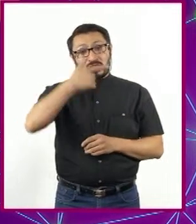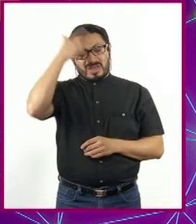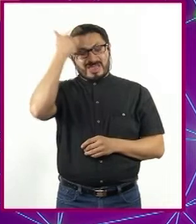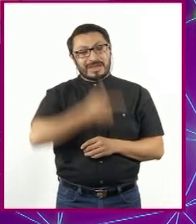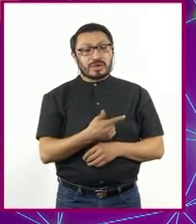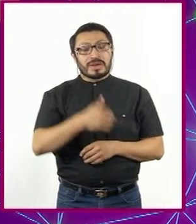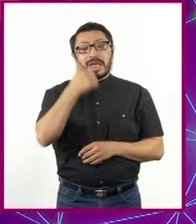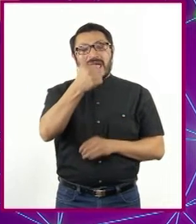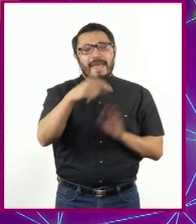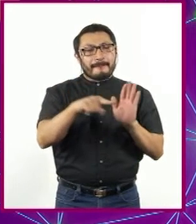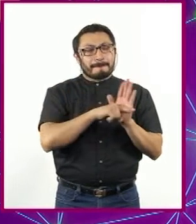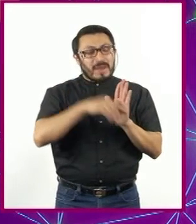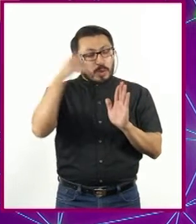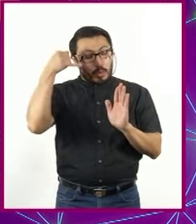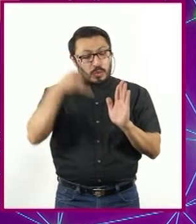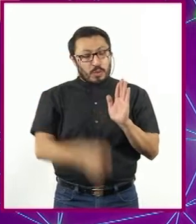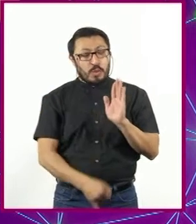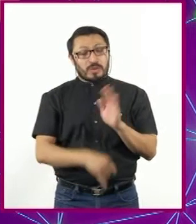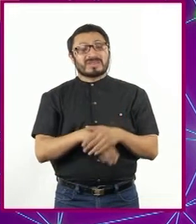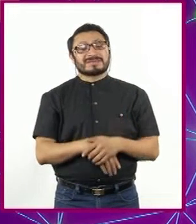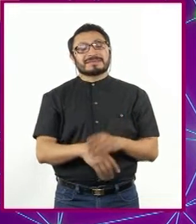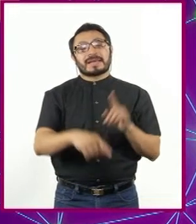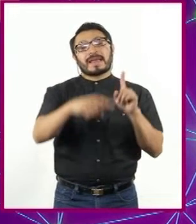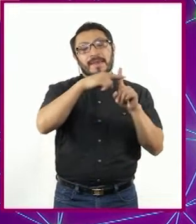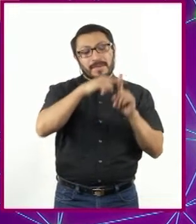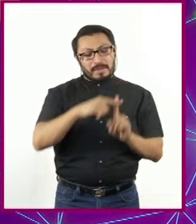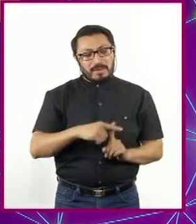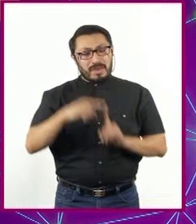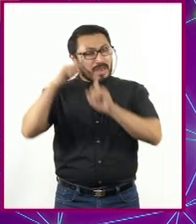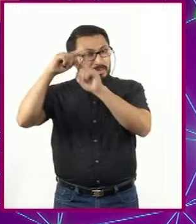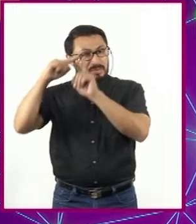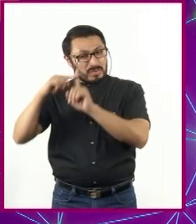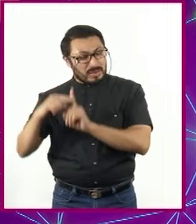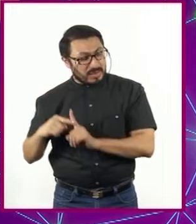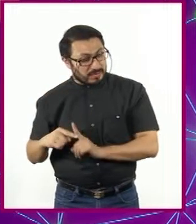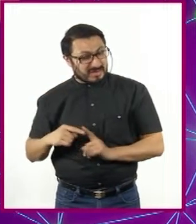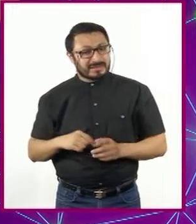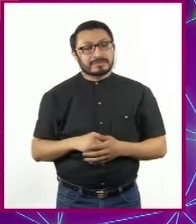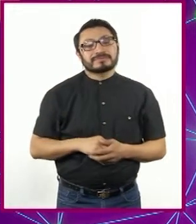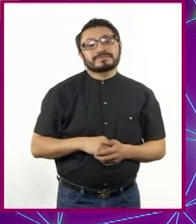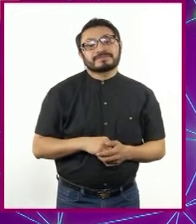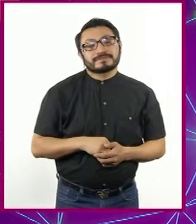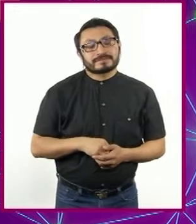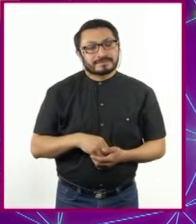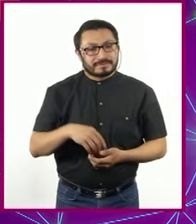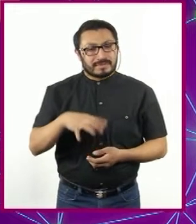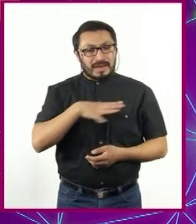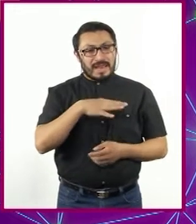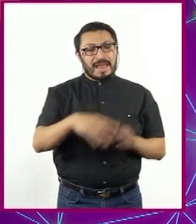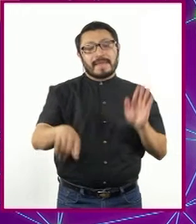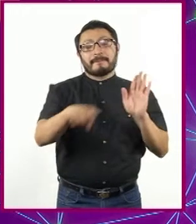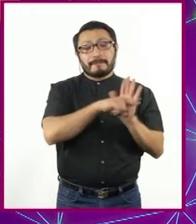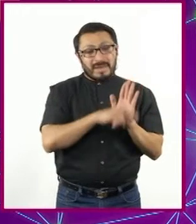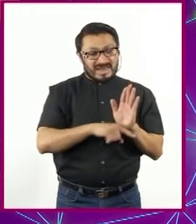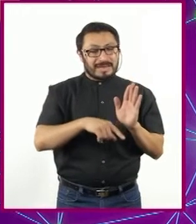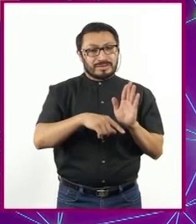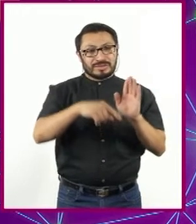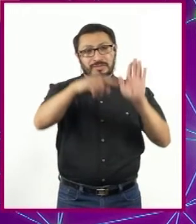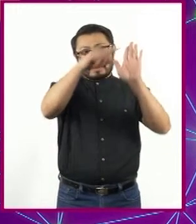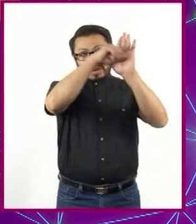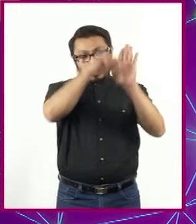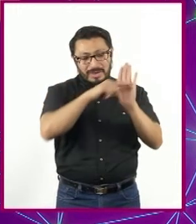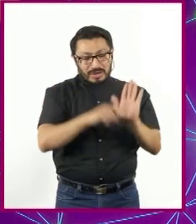grados más. Sumamos las temperaturas que descendieron y obtuvimos 13 grados